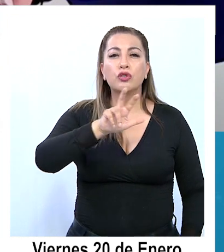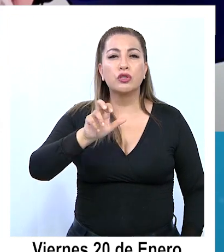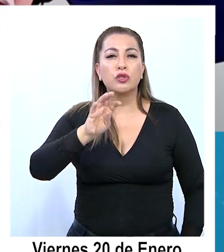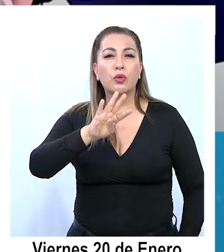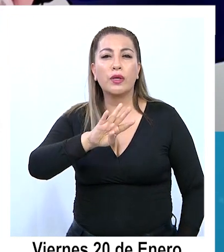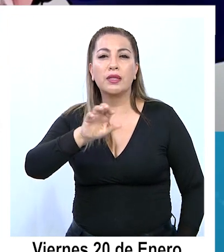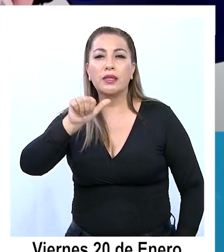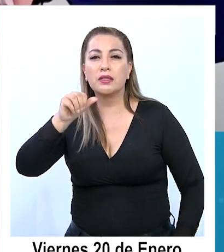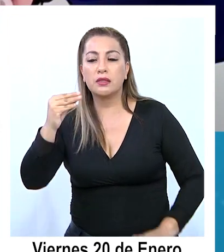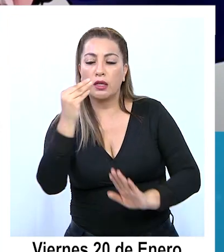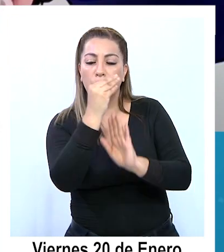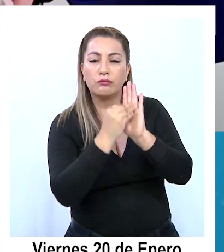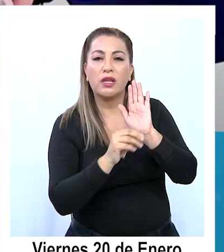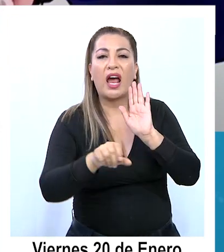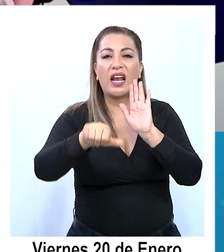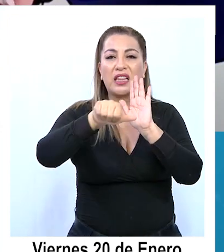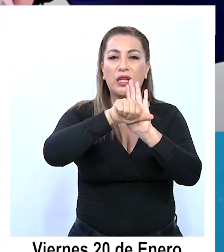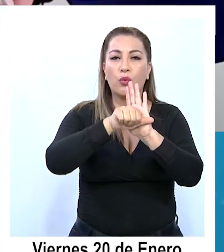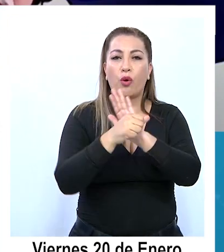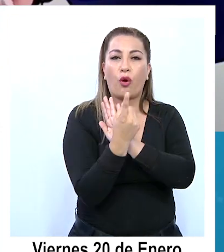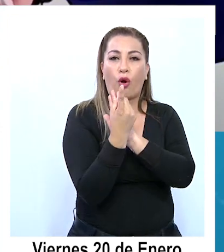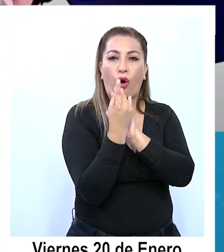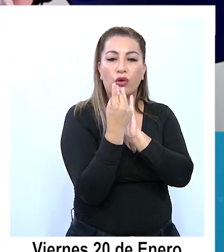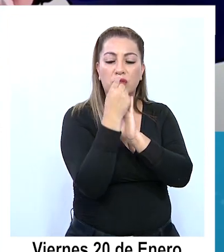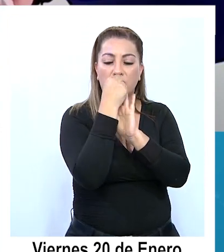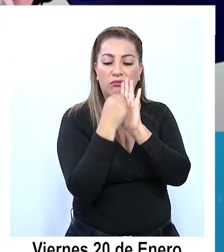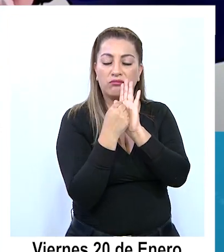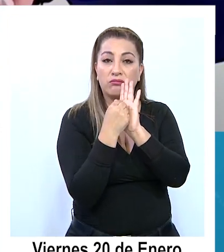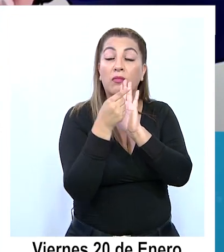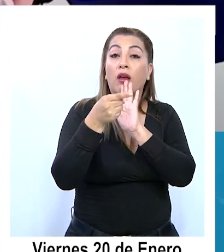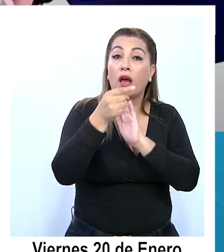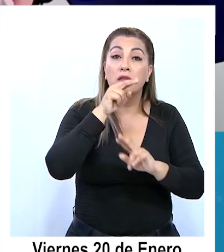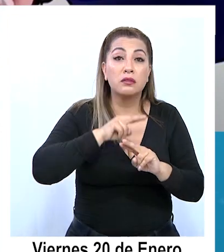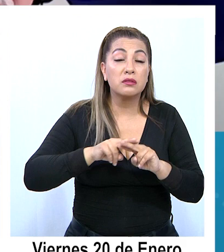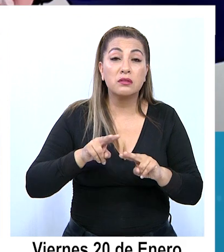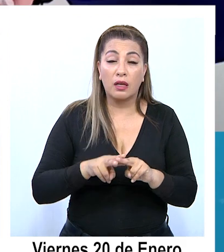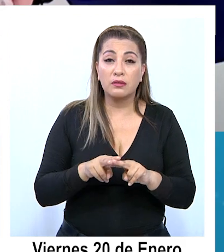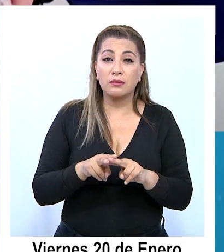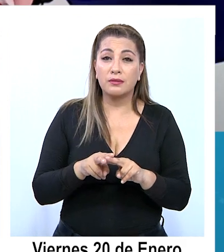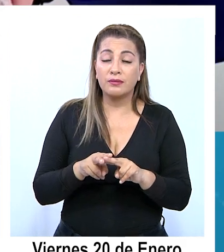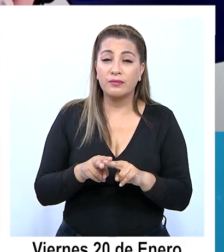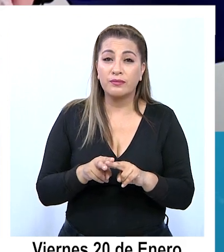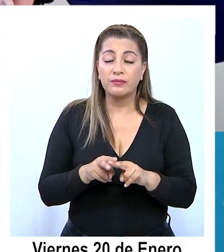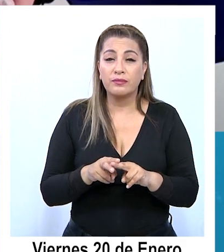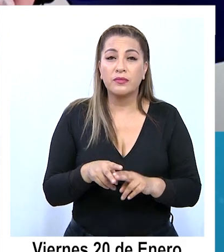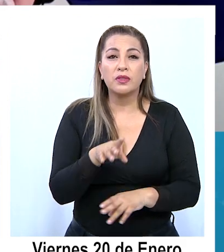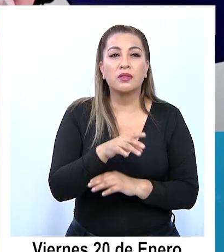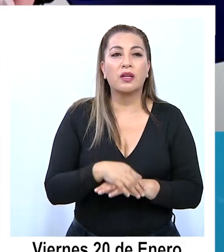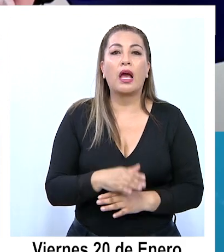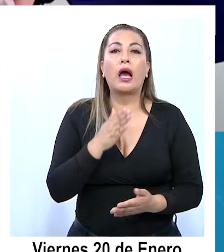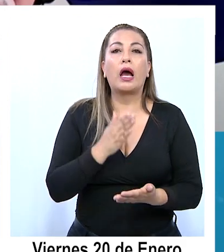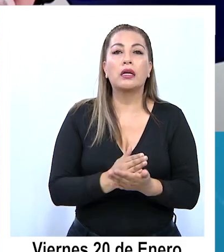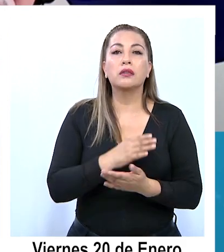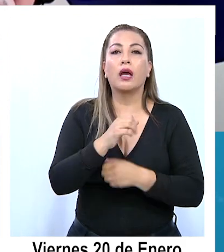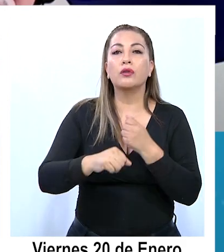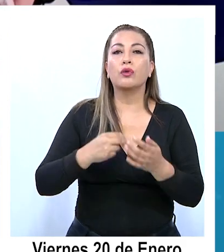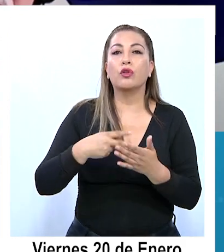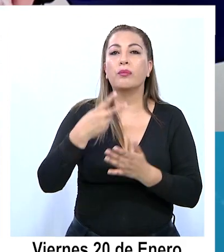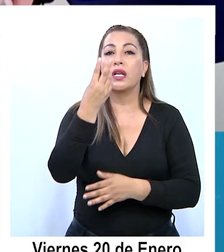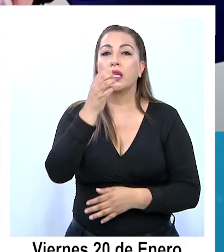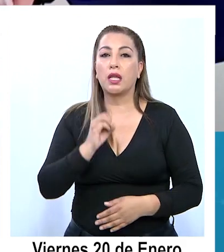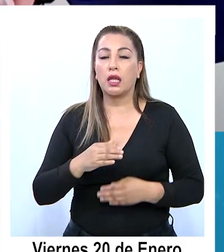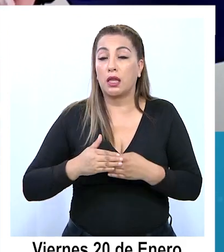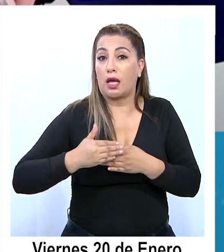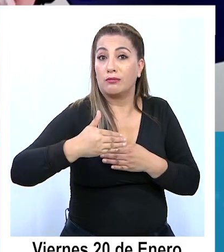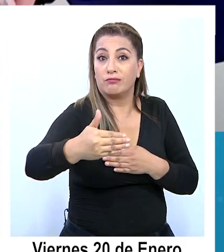18.846 en su artículo 11. Y ahí se establece que esas franquicias, en esa ley, son hasta el 2030. Por